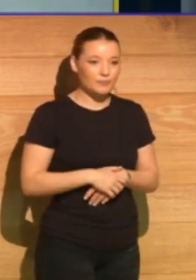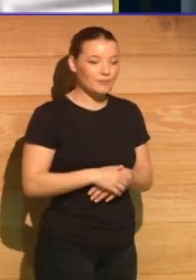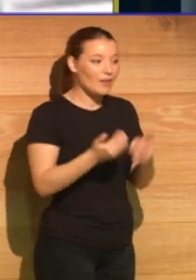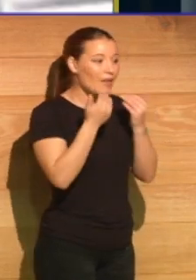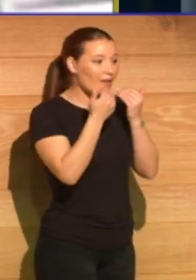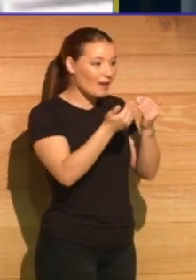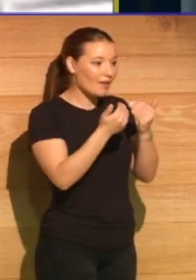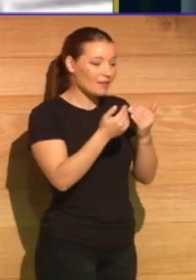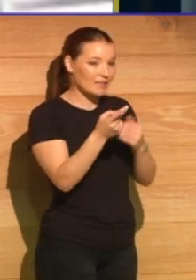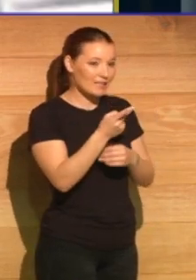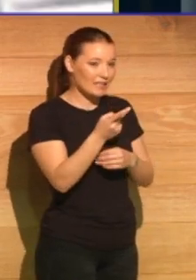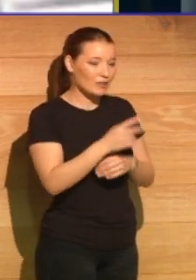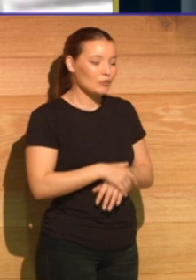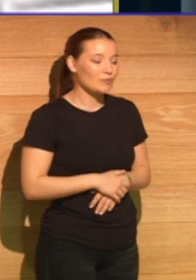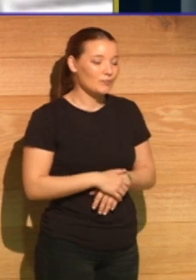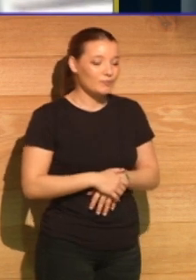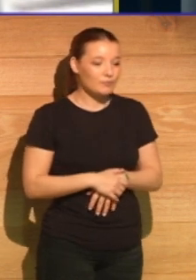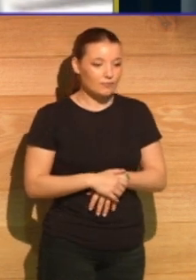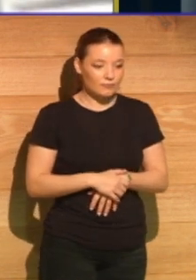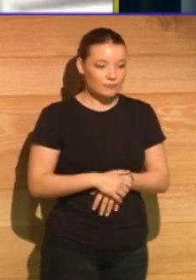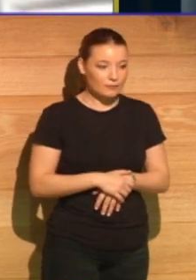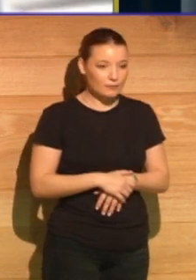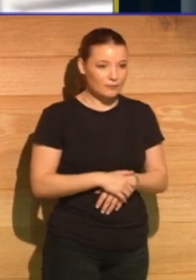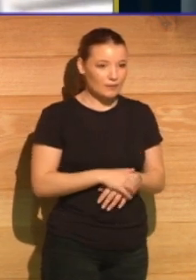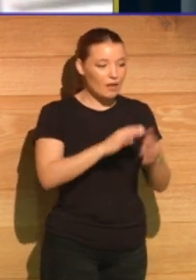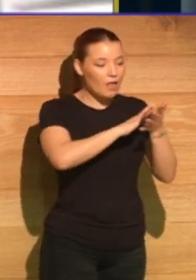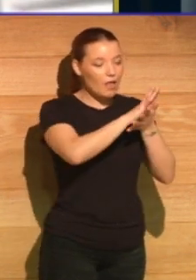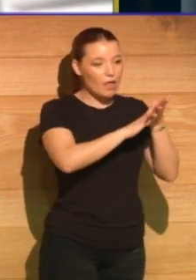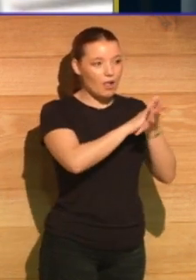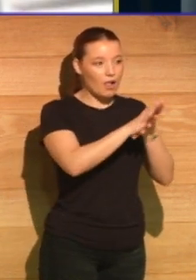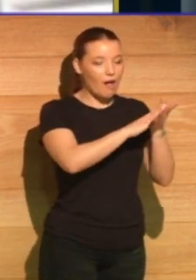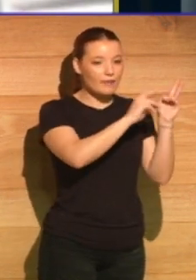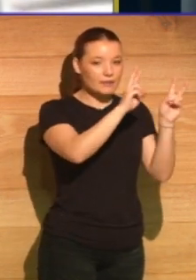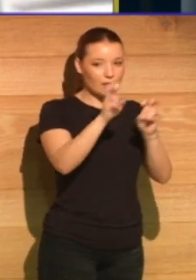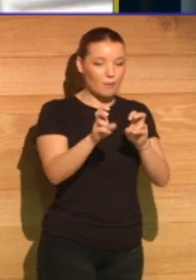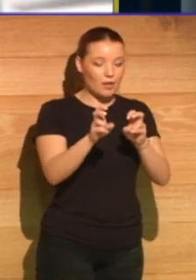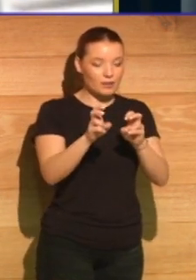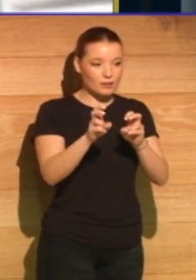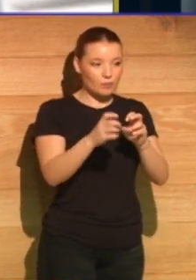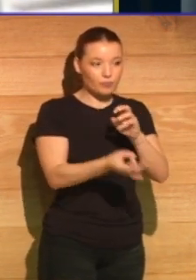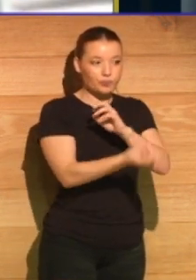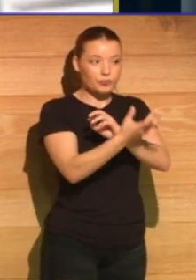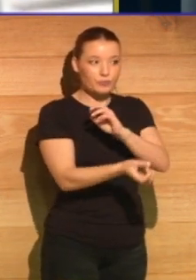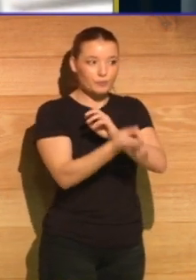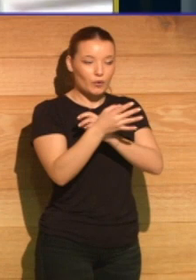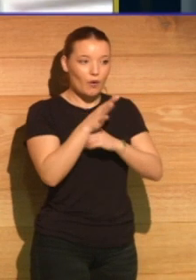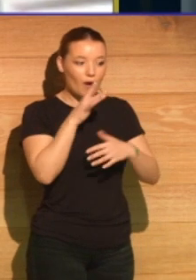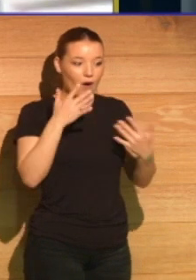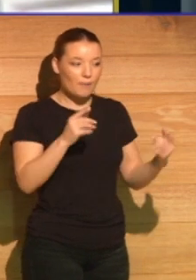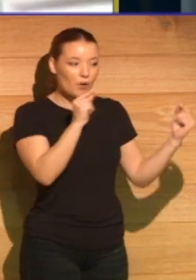Muchas gracias a las dos. En la conversación, en los temas que están surgiendo, hay un debate que es